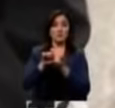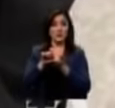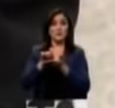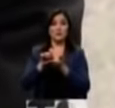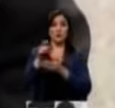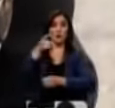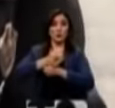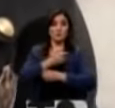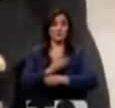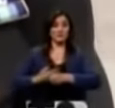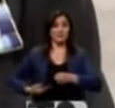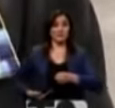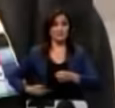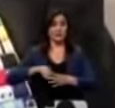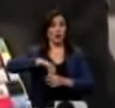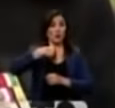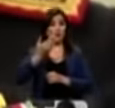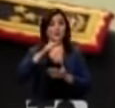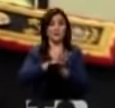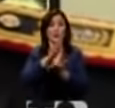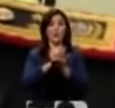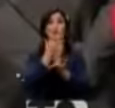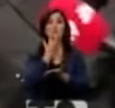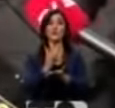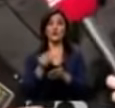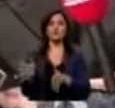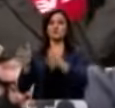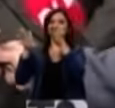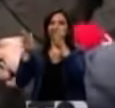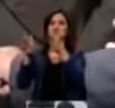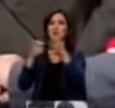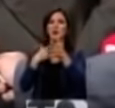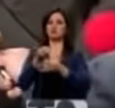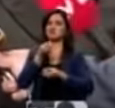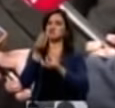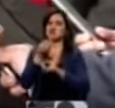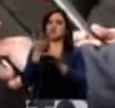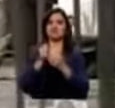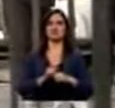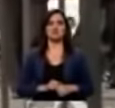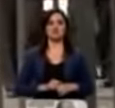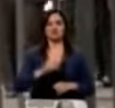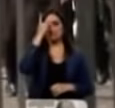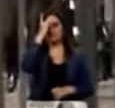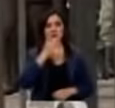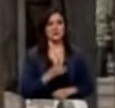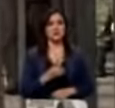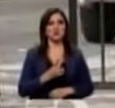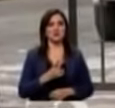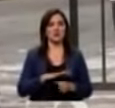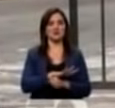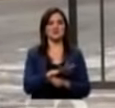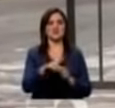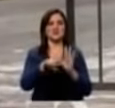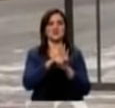decreto presidencial, desde los exteriores de la escuela militar expresó su malestar por considerar que este tipo de decisiones afectan